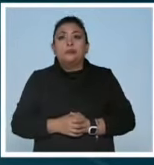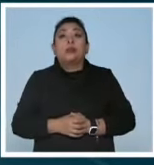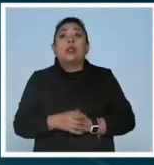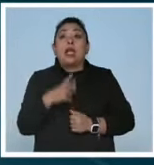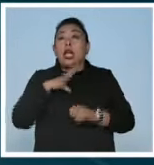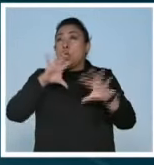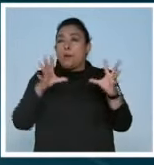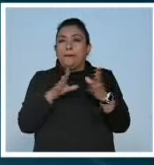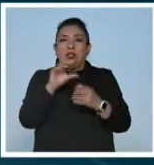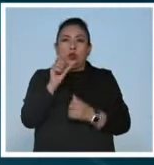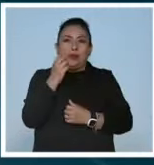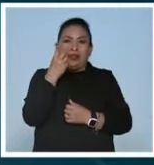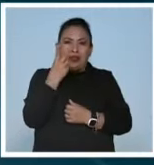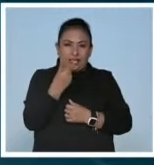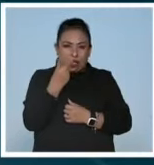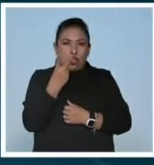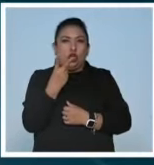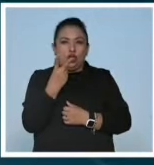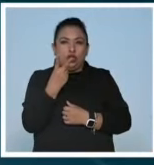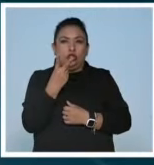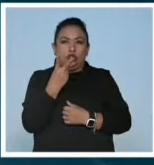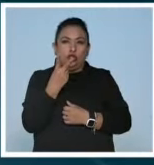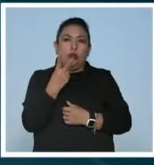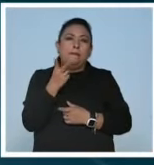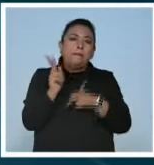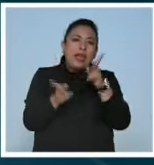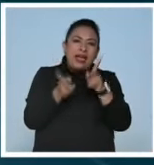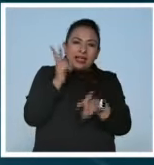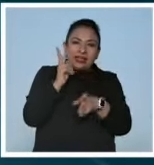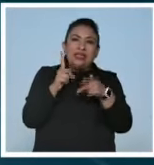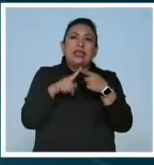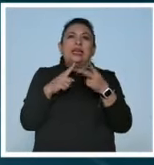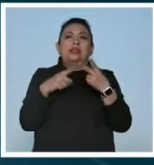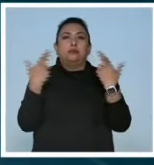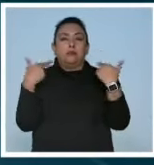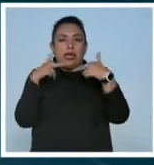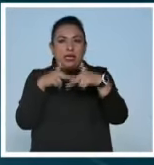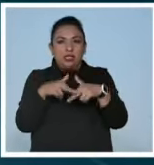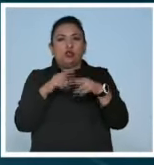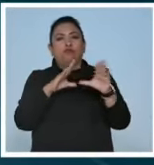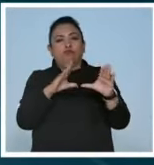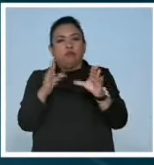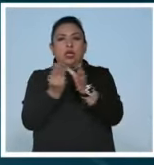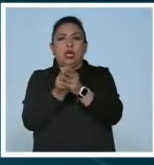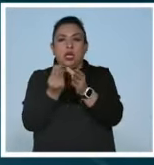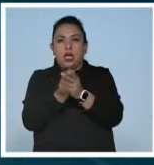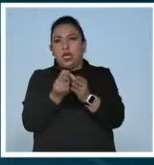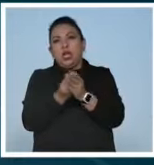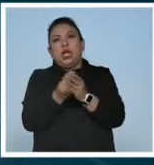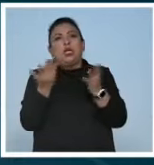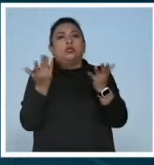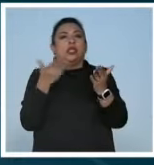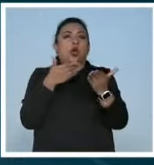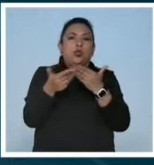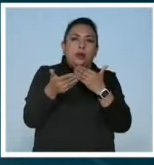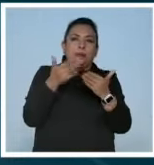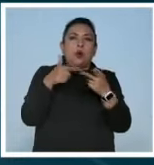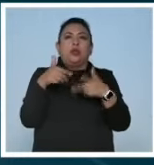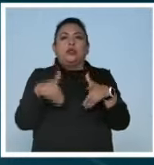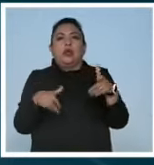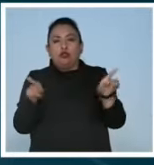Traemos en total 22 speakers y maestros, ¿no? Que van a estar impartiendo clases desde contemporáneo,